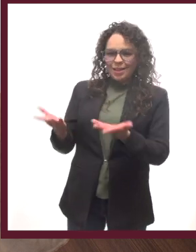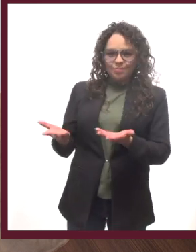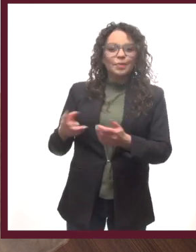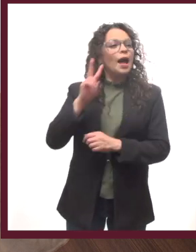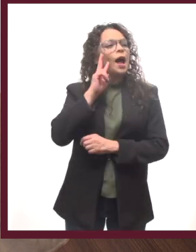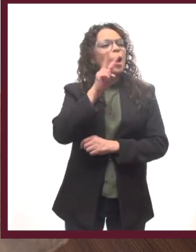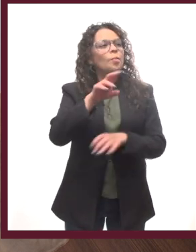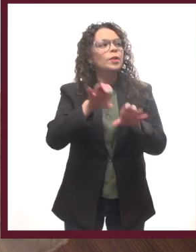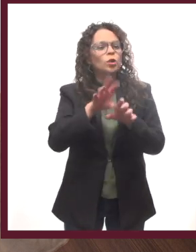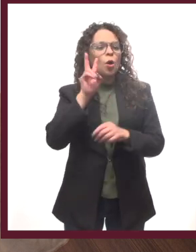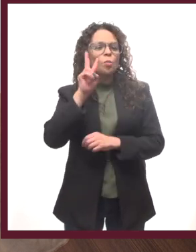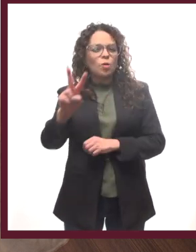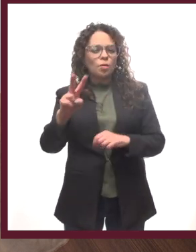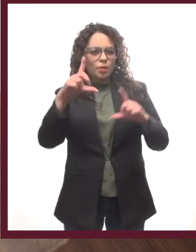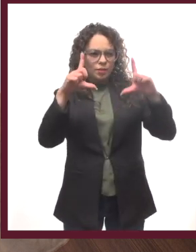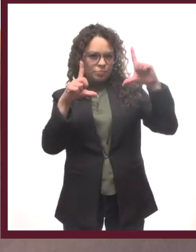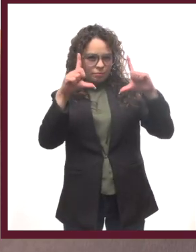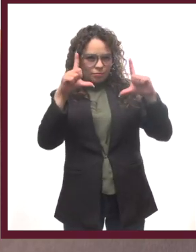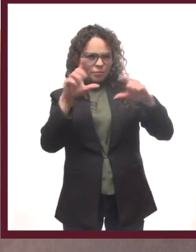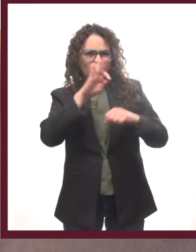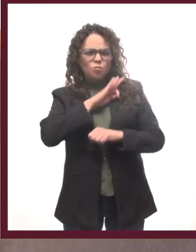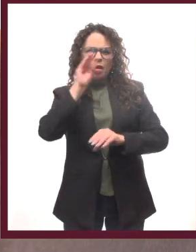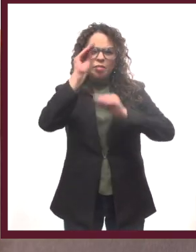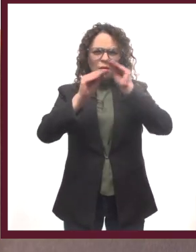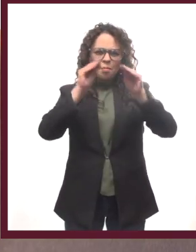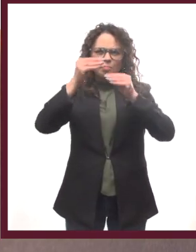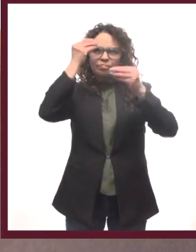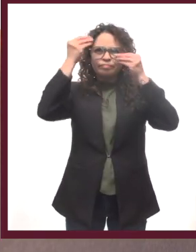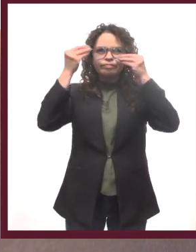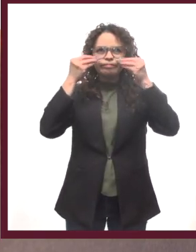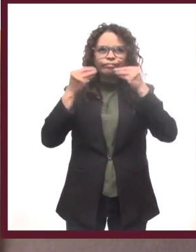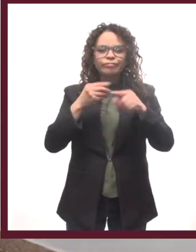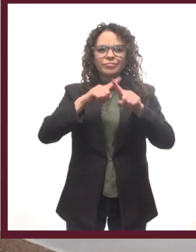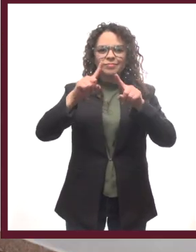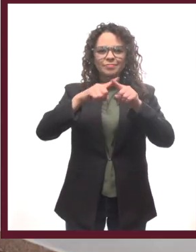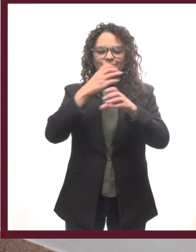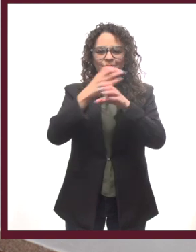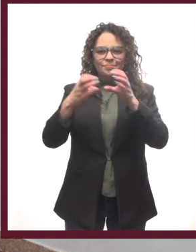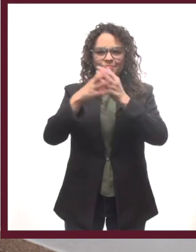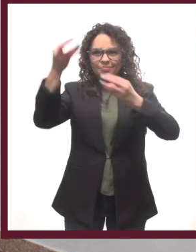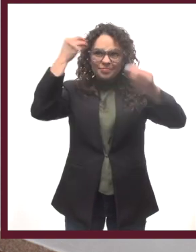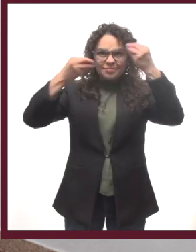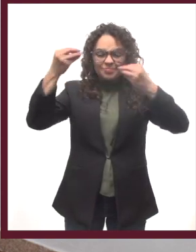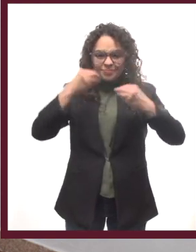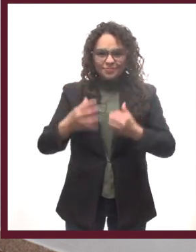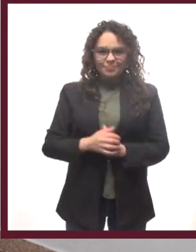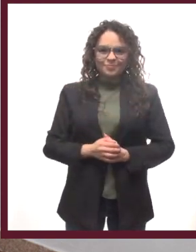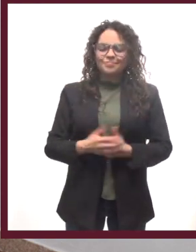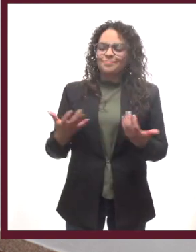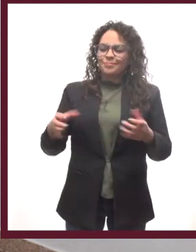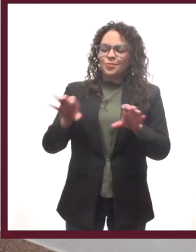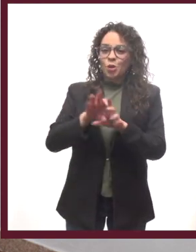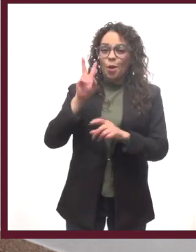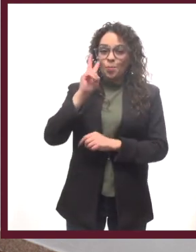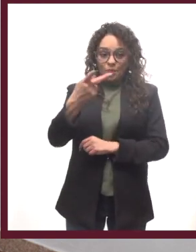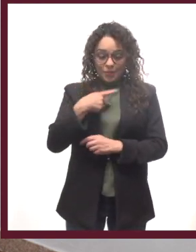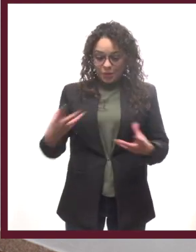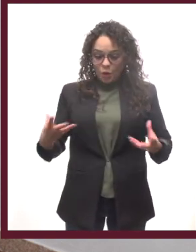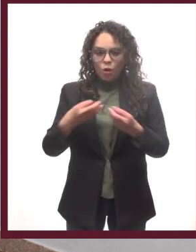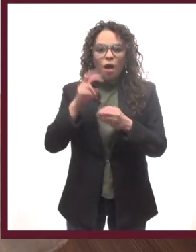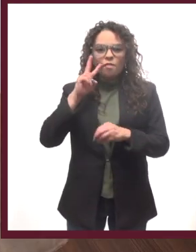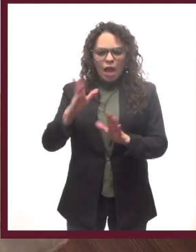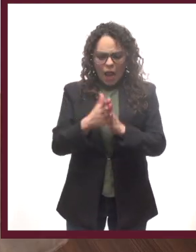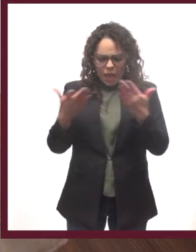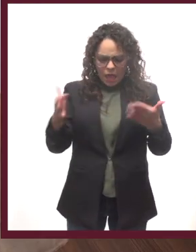te favorece el cuadro. Tal vez un poco de maquillaje y efectos especiales. ¿Qué tal si revisamos